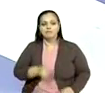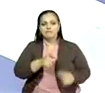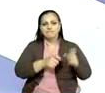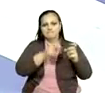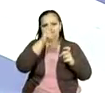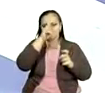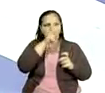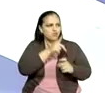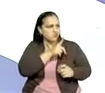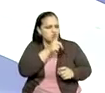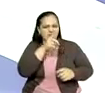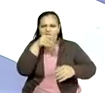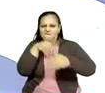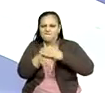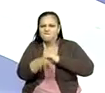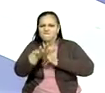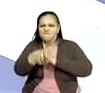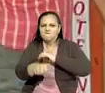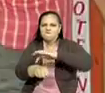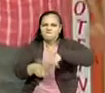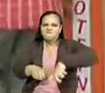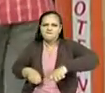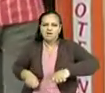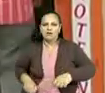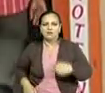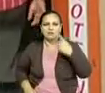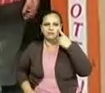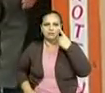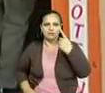Guayaquil. Veamos.